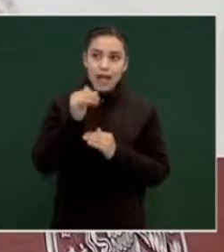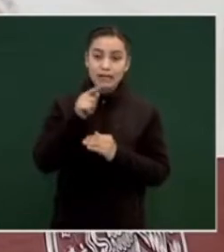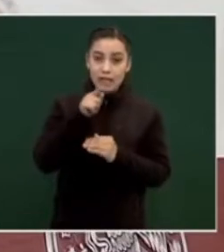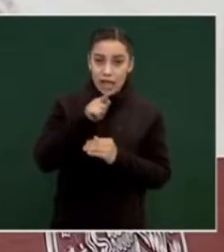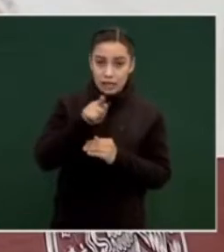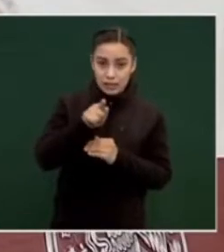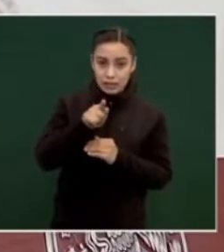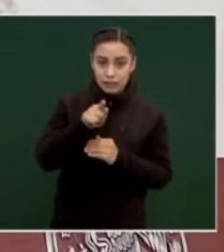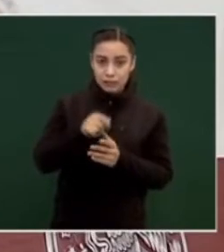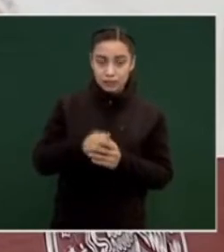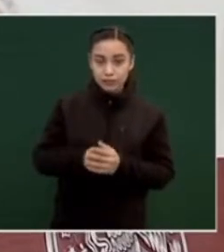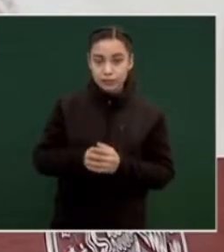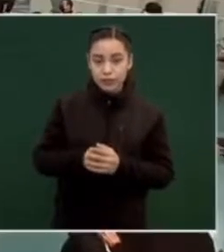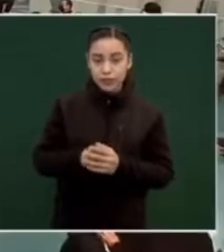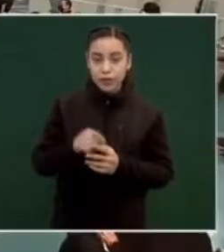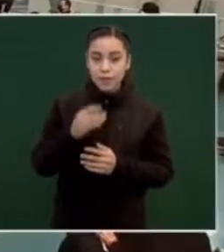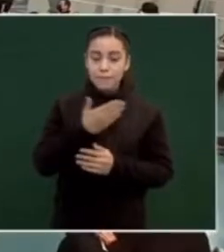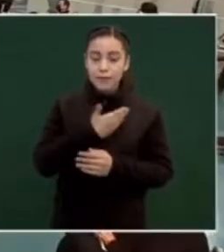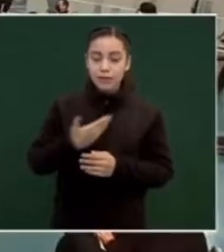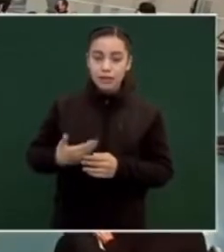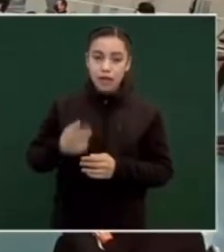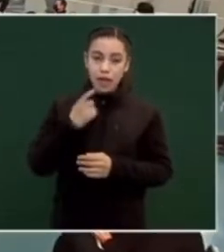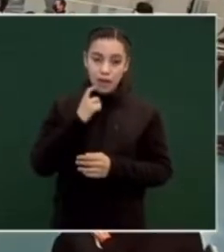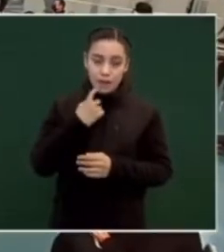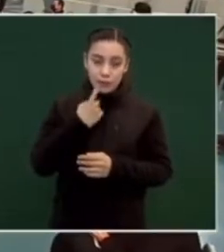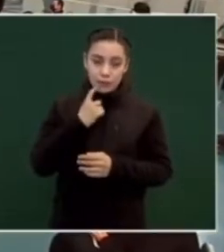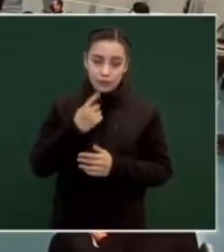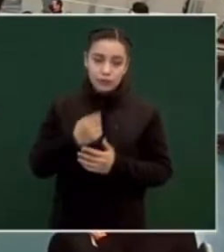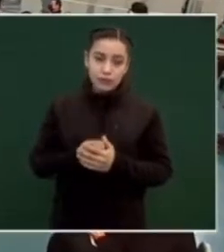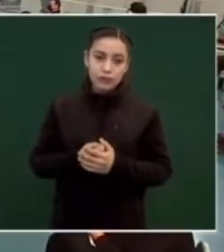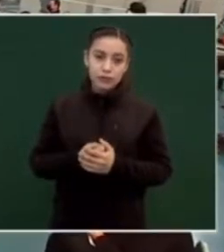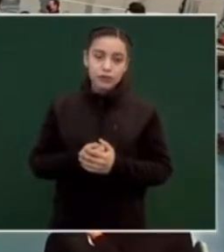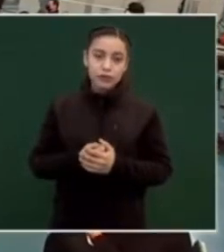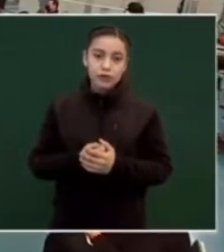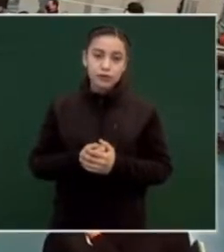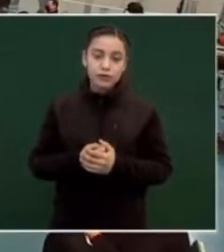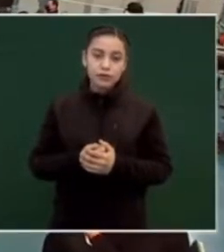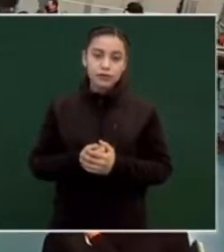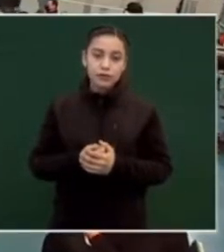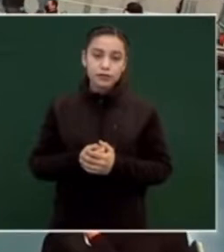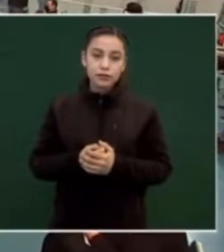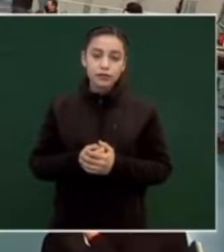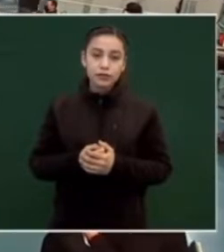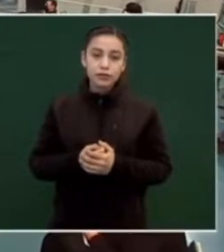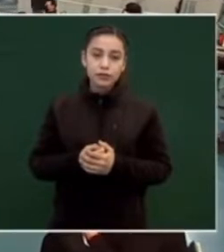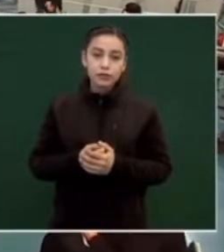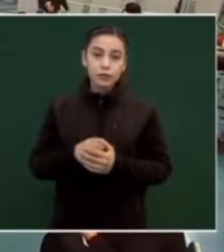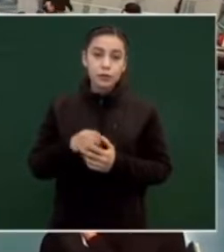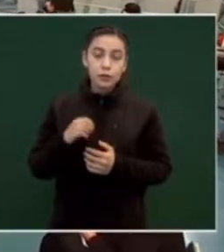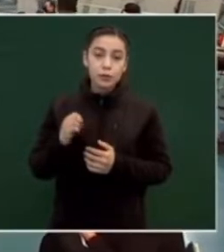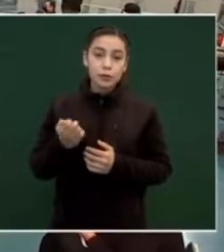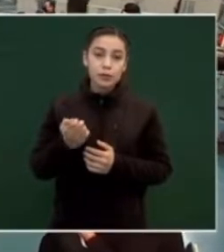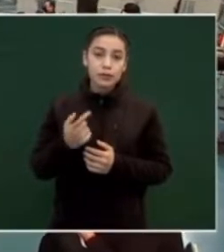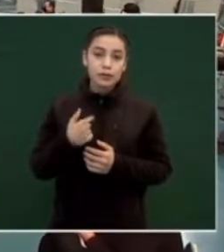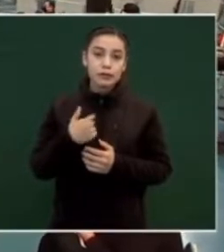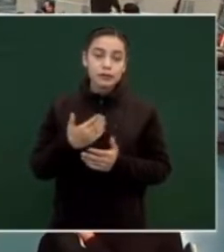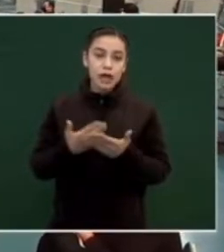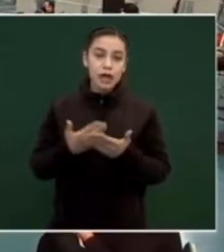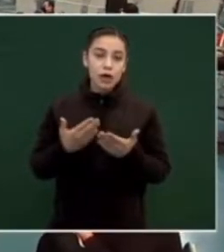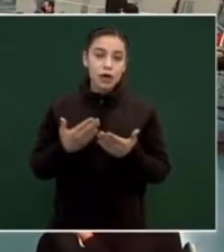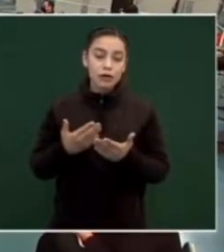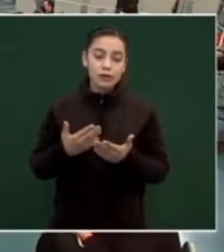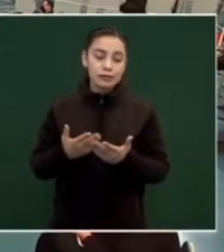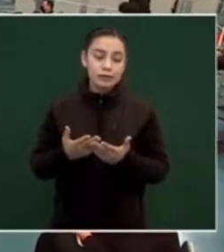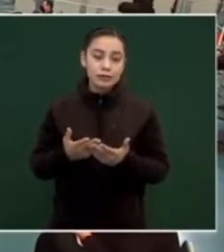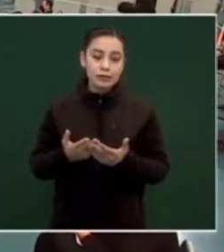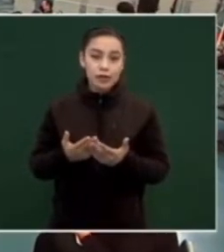entonces ahora sí ya no le tocó vivir esos tiempos